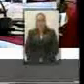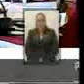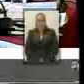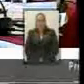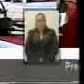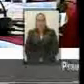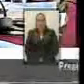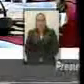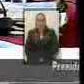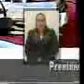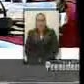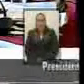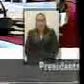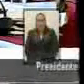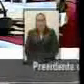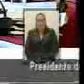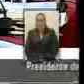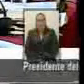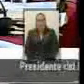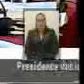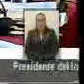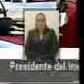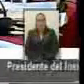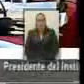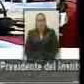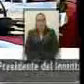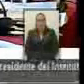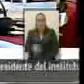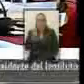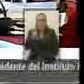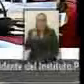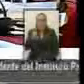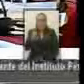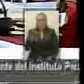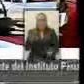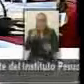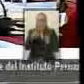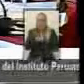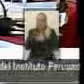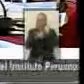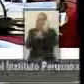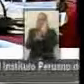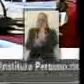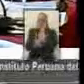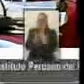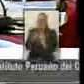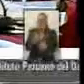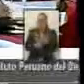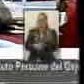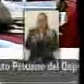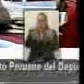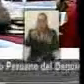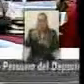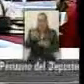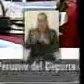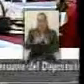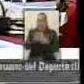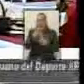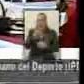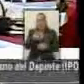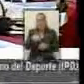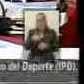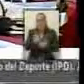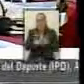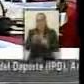allá no son economistas, de repente no entendieron bien el cuadro, donde se demuestra que el 90% del azúcar